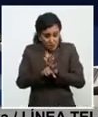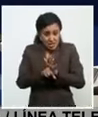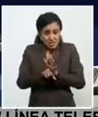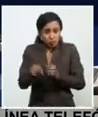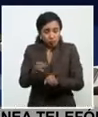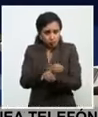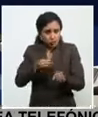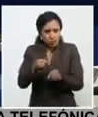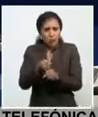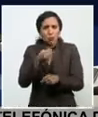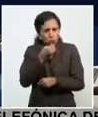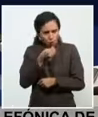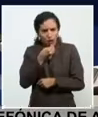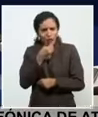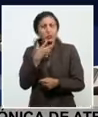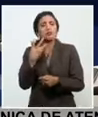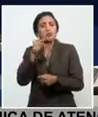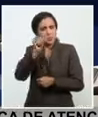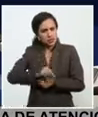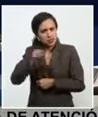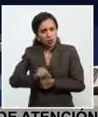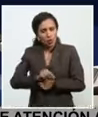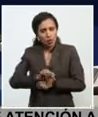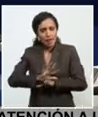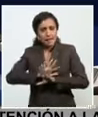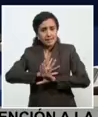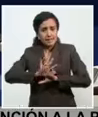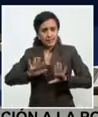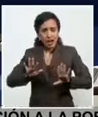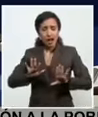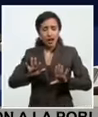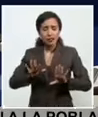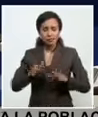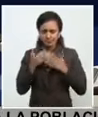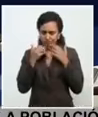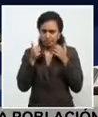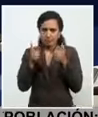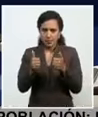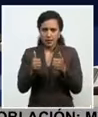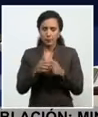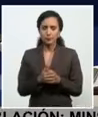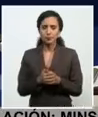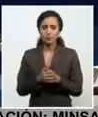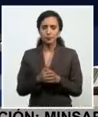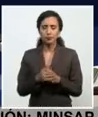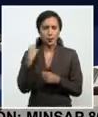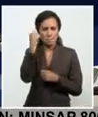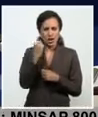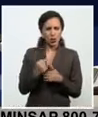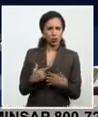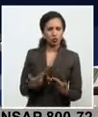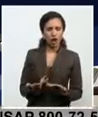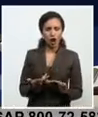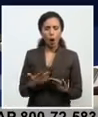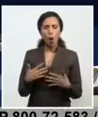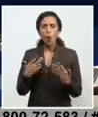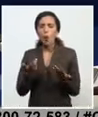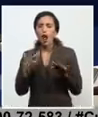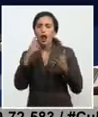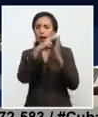en pacientes beneficiados donde se le ha aplicado. Preguntan ahí que cuál es el requisito para hacer